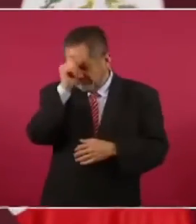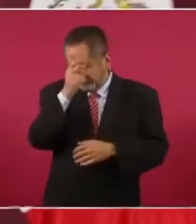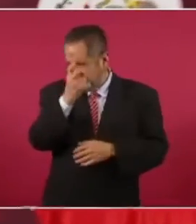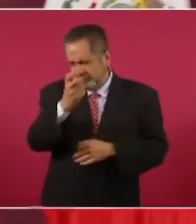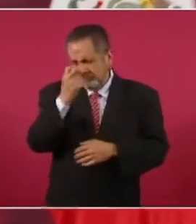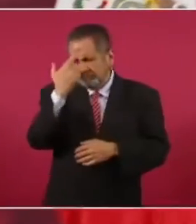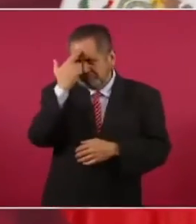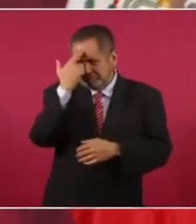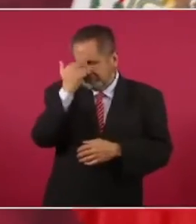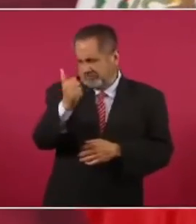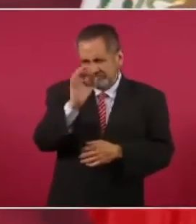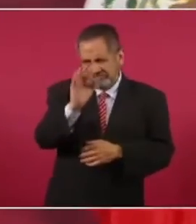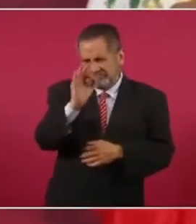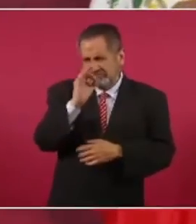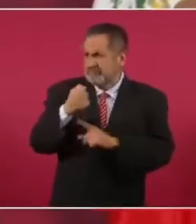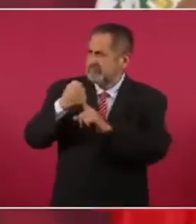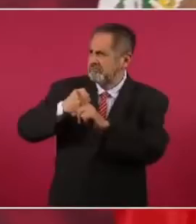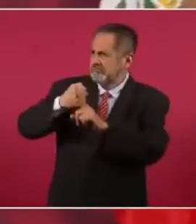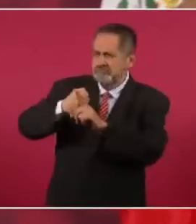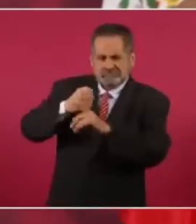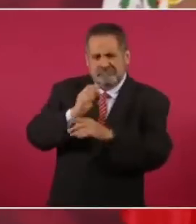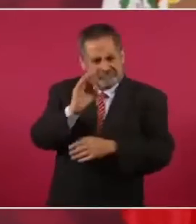todo eso.